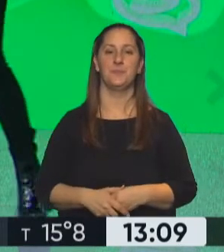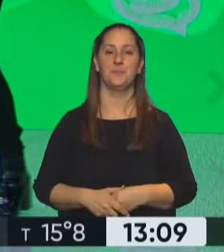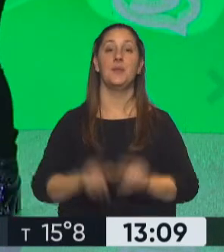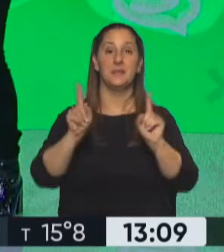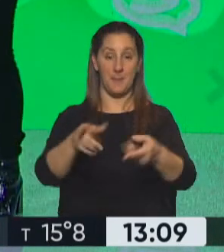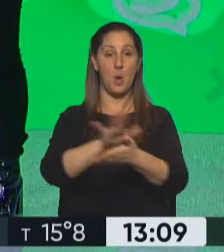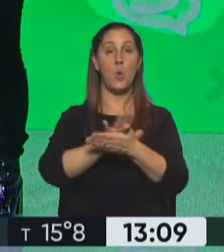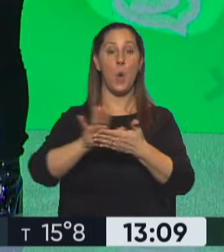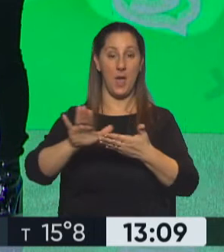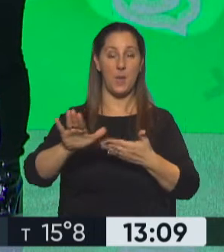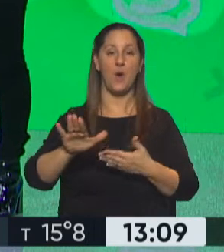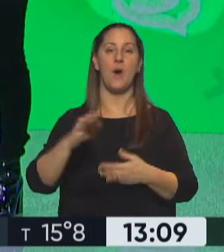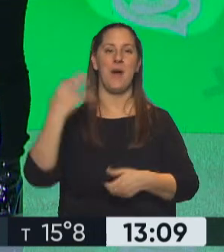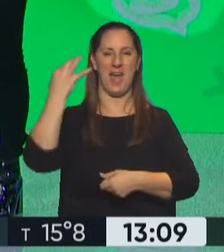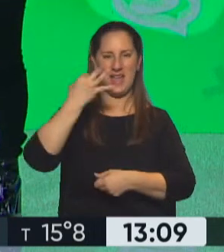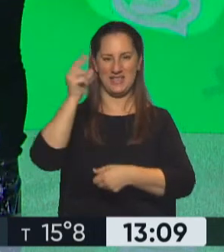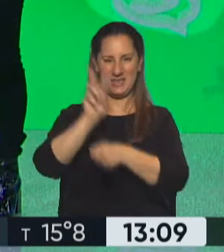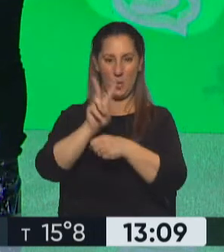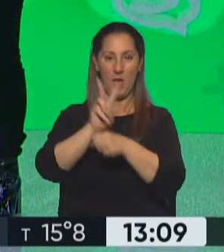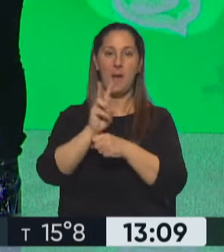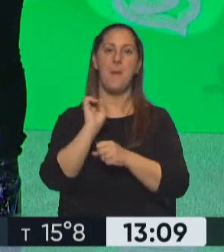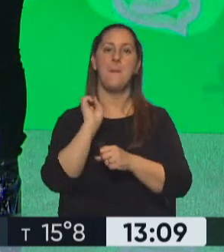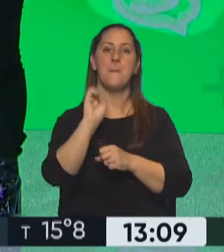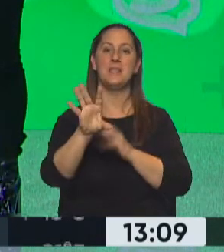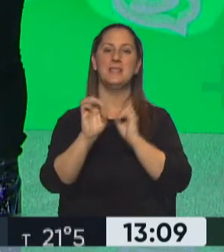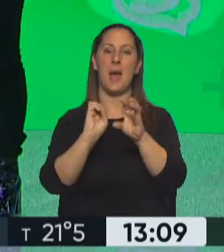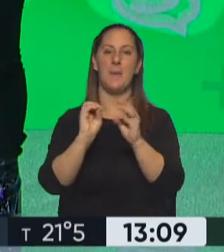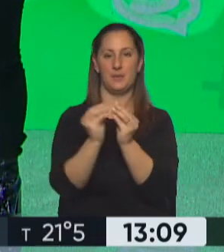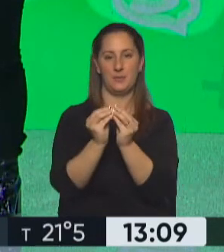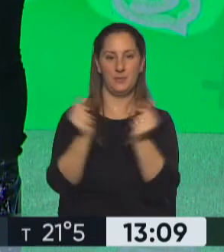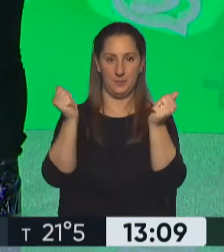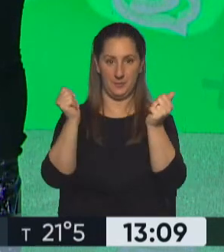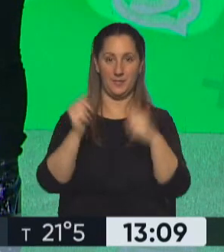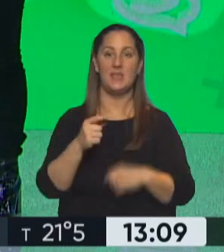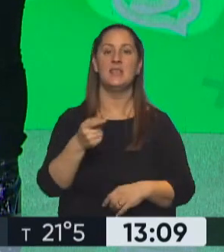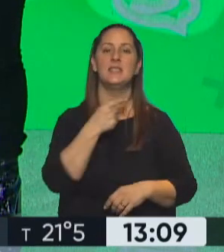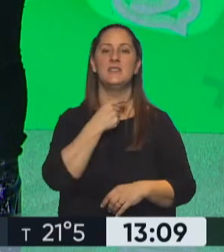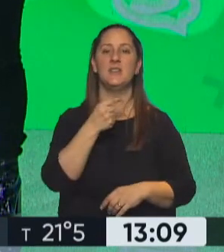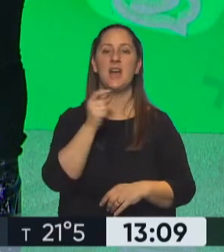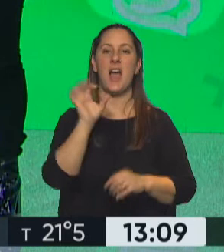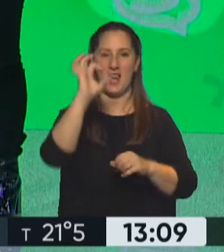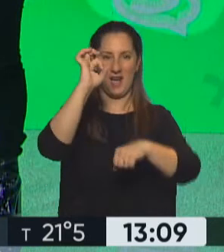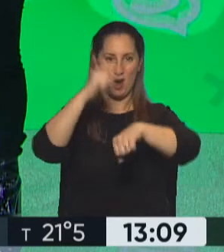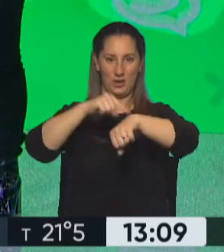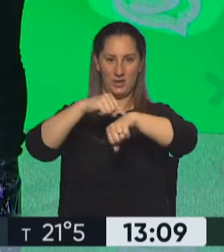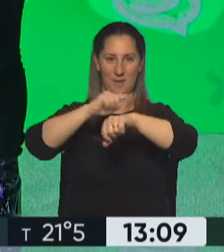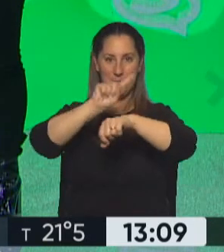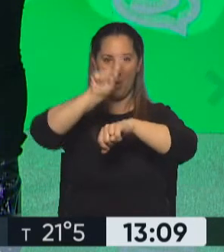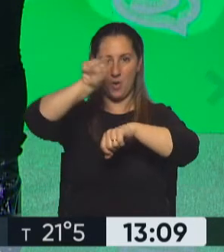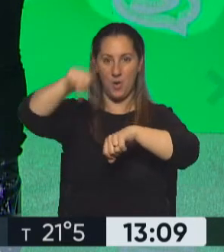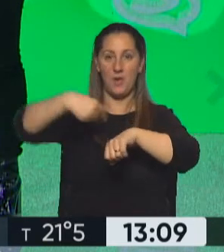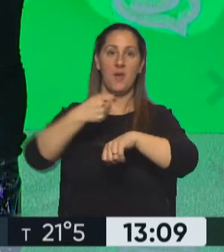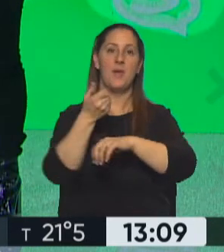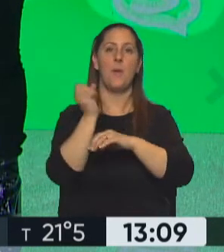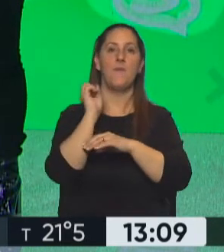está bueno para mayor seguridad en los mensajes efímeros. Mensajes efímeros es cuando te aparece el relojito, sí, y vos envías